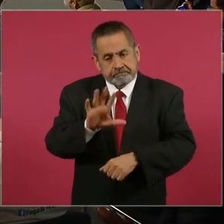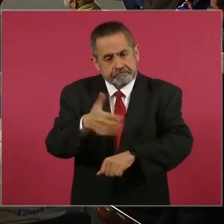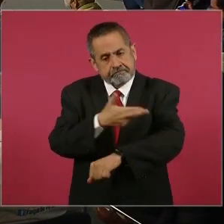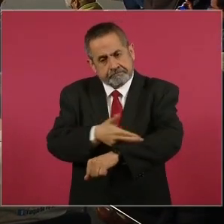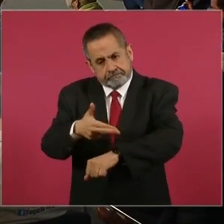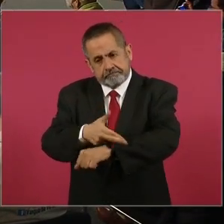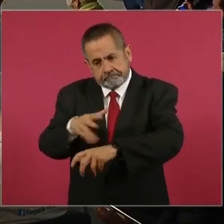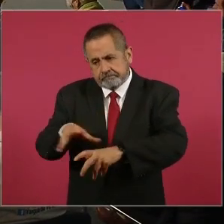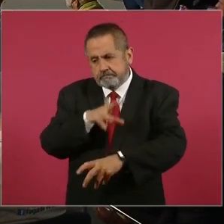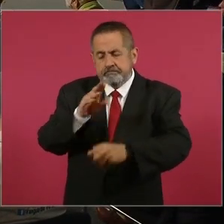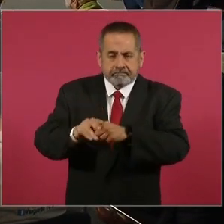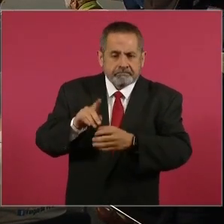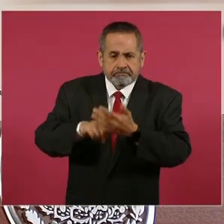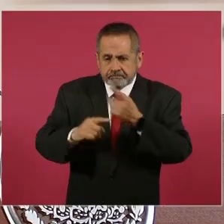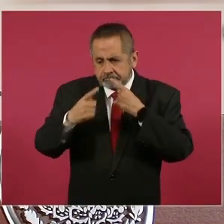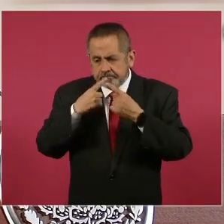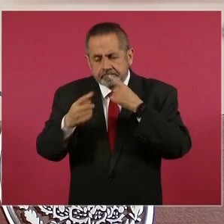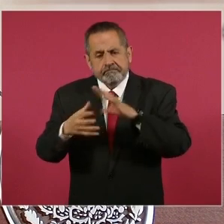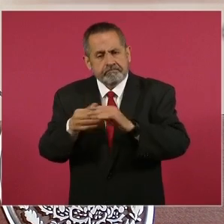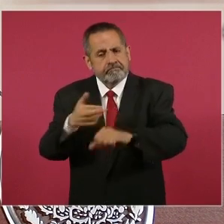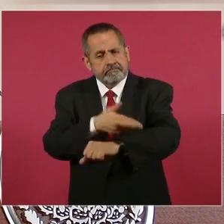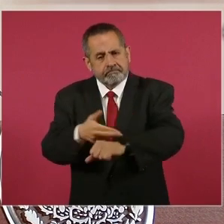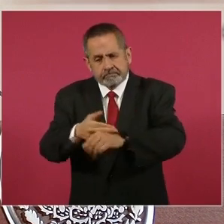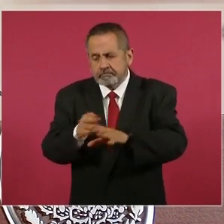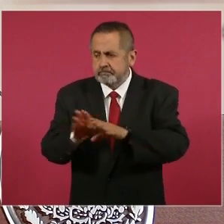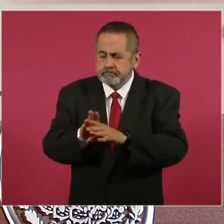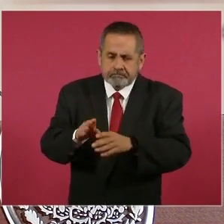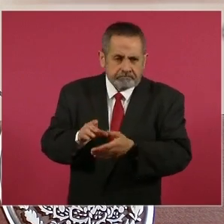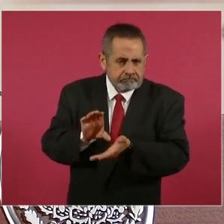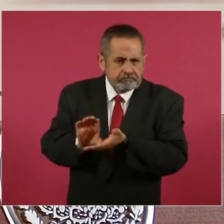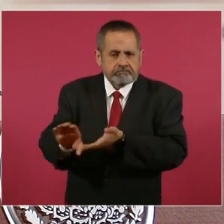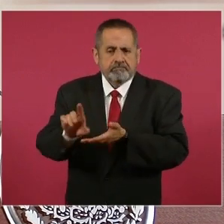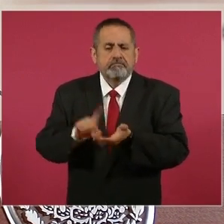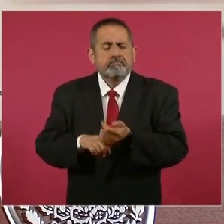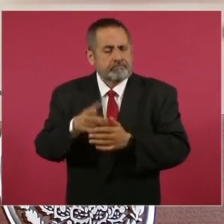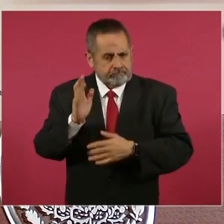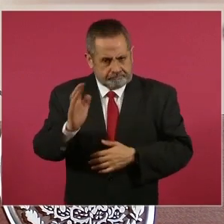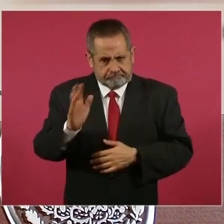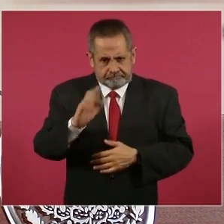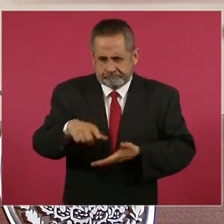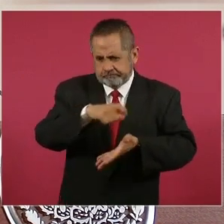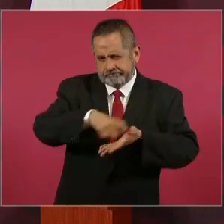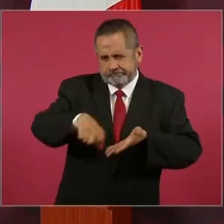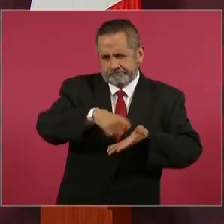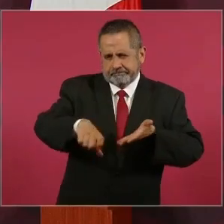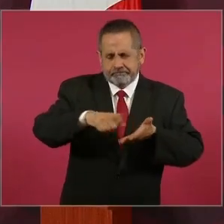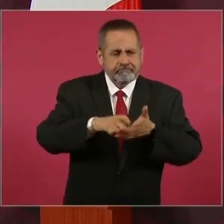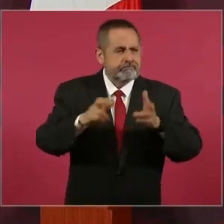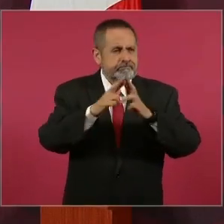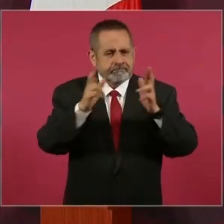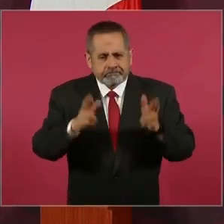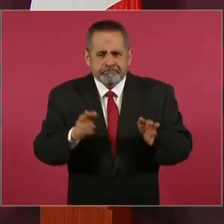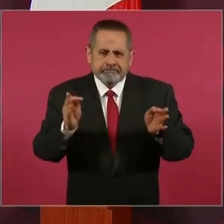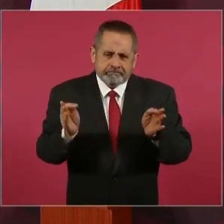Avance en la compra de los electrodomésticos de los